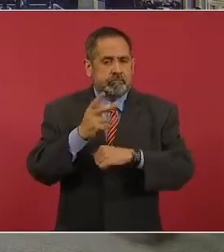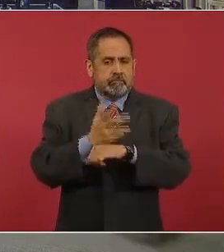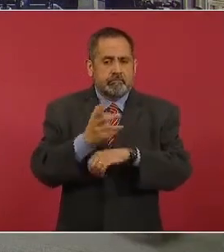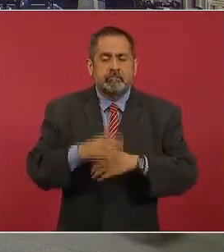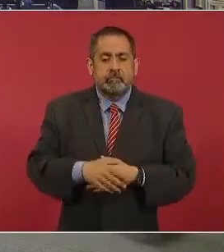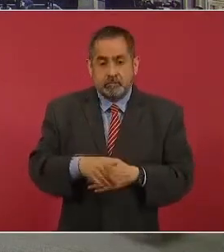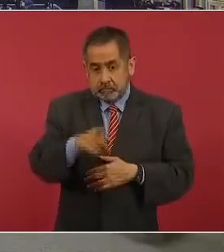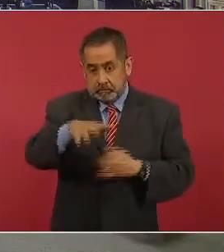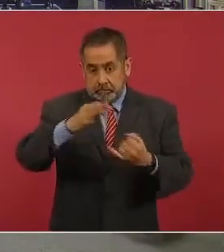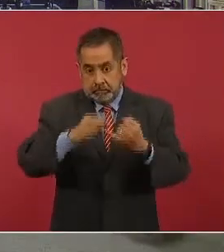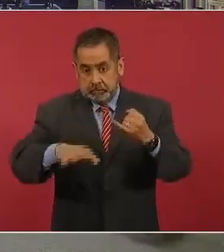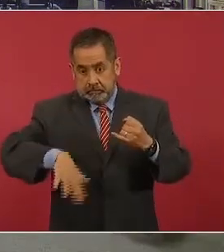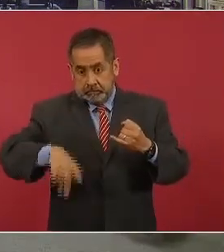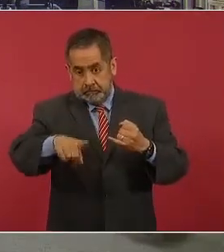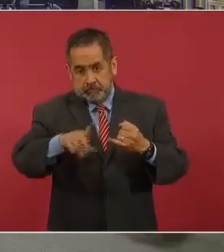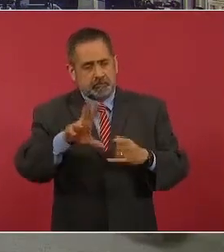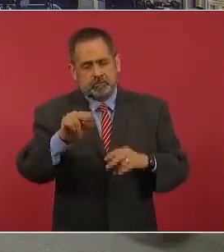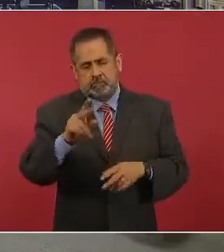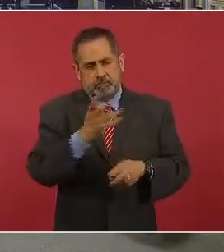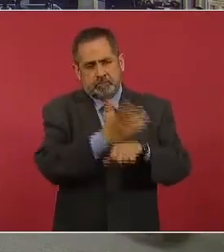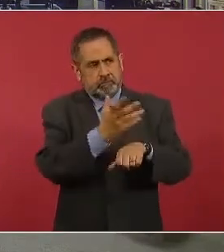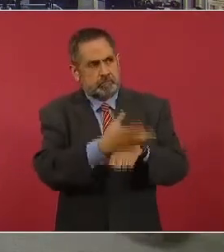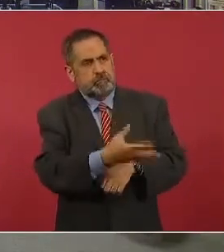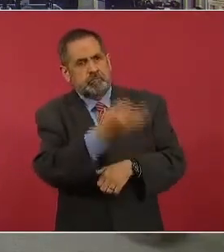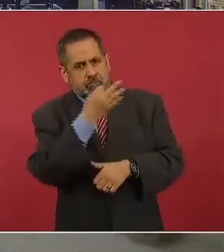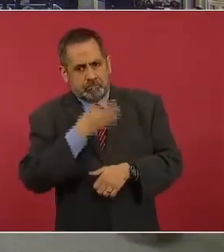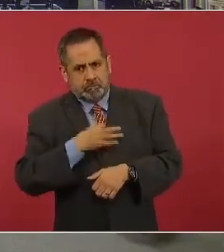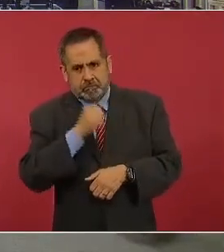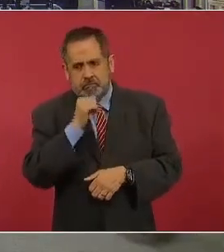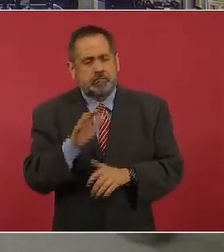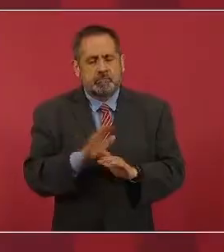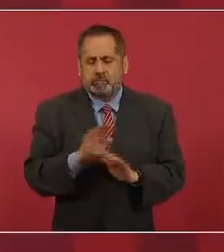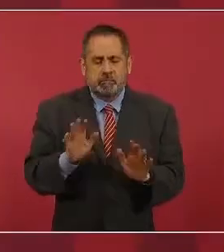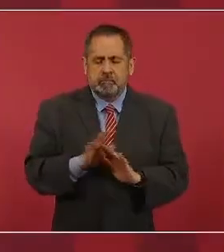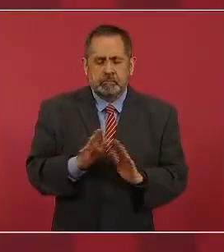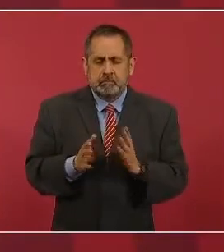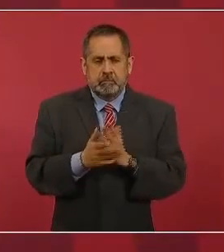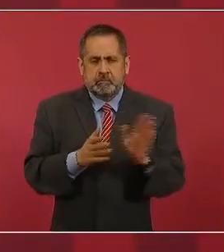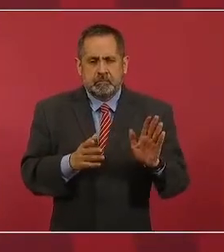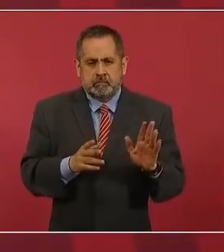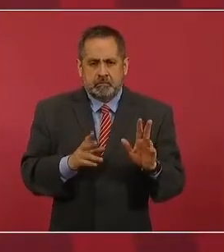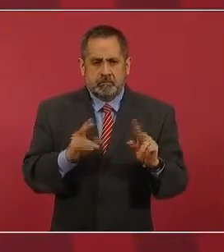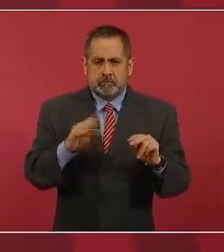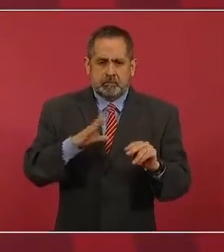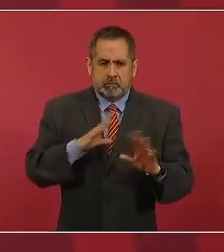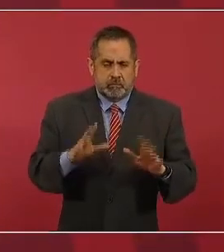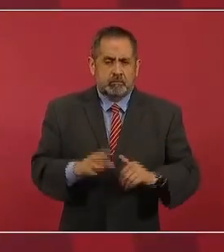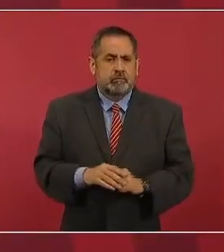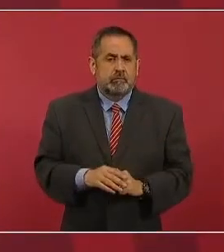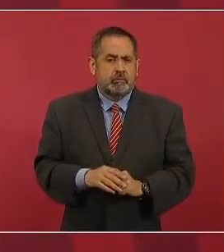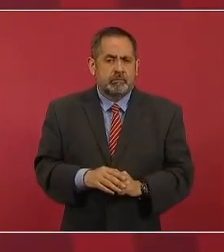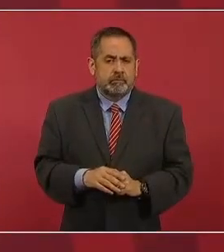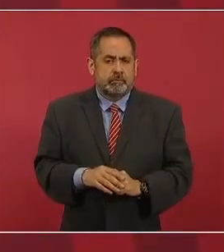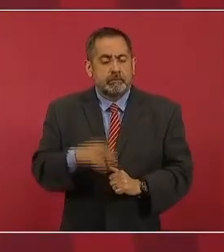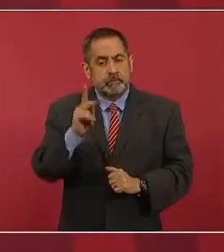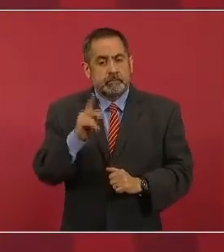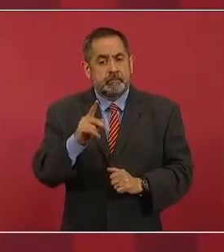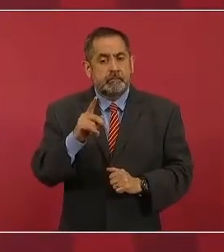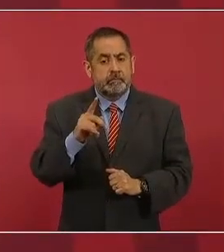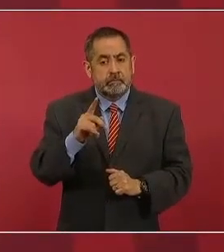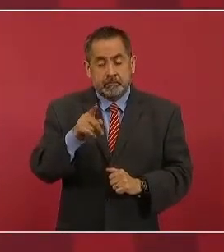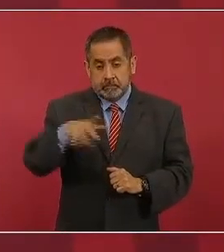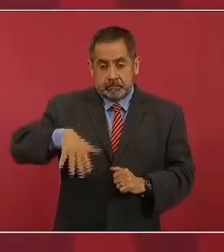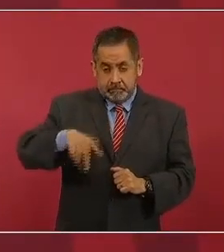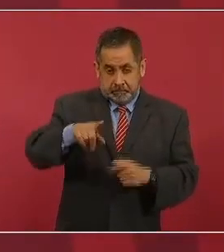último no ha habido una solicitud de incremento de producción. Pero